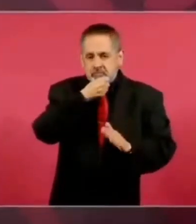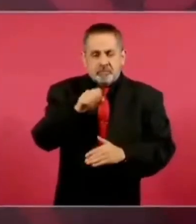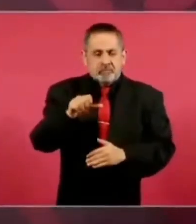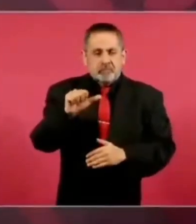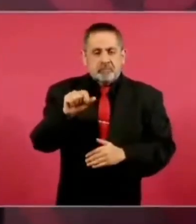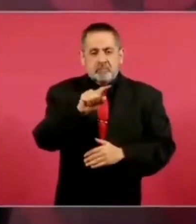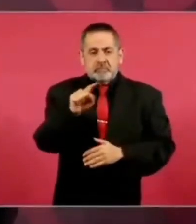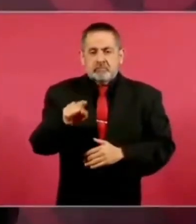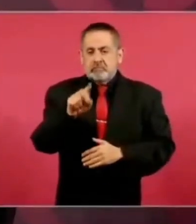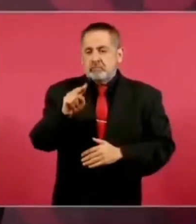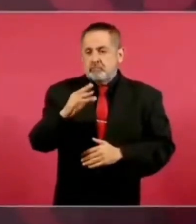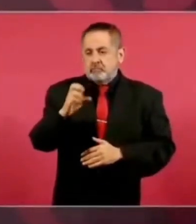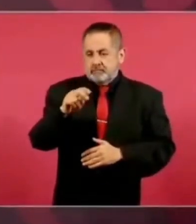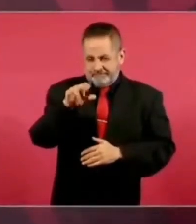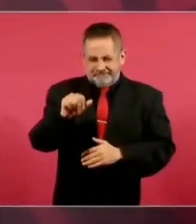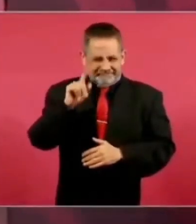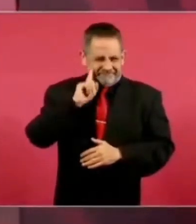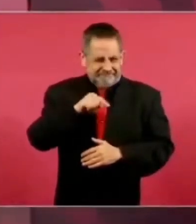Azucena